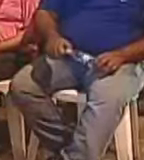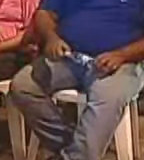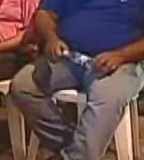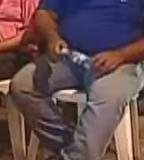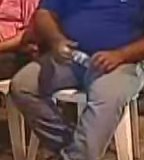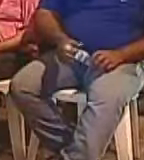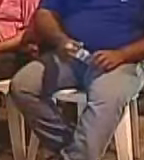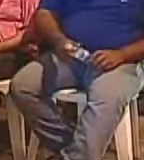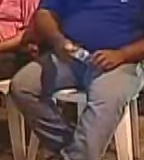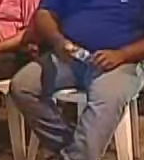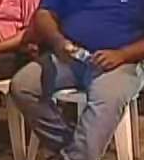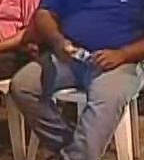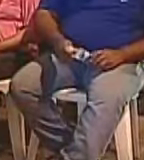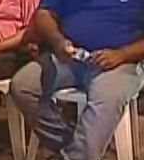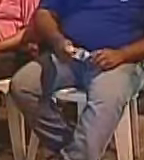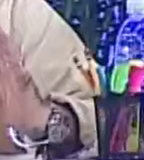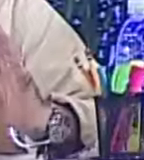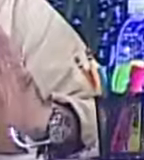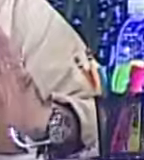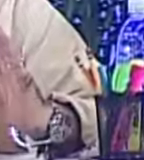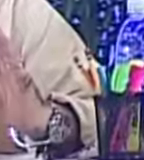Aquí en el Zulia,